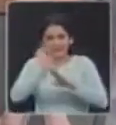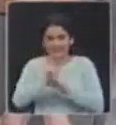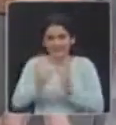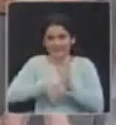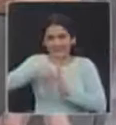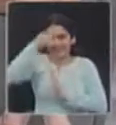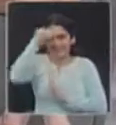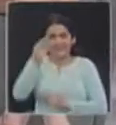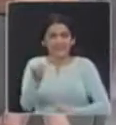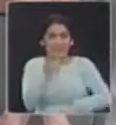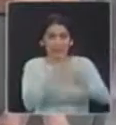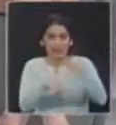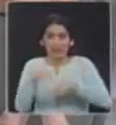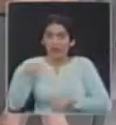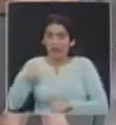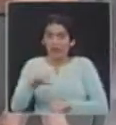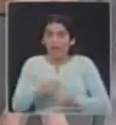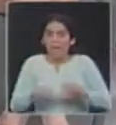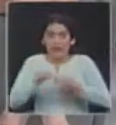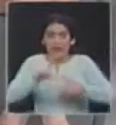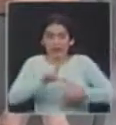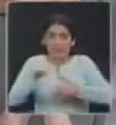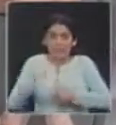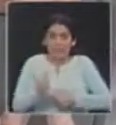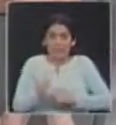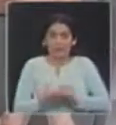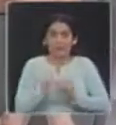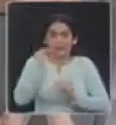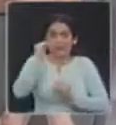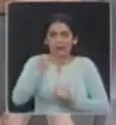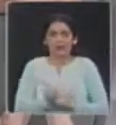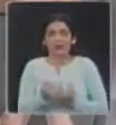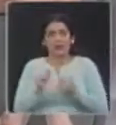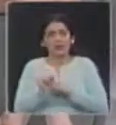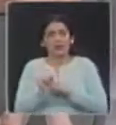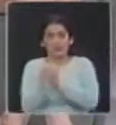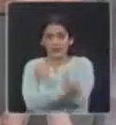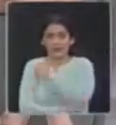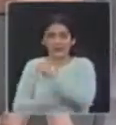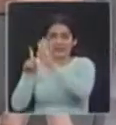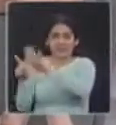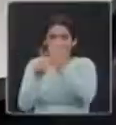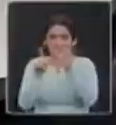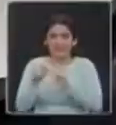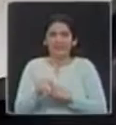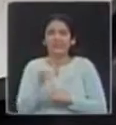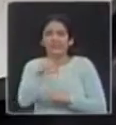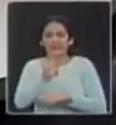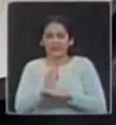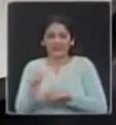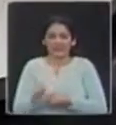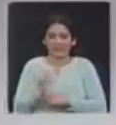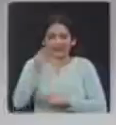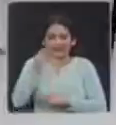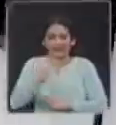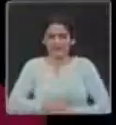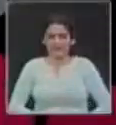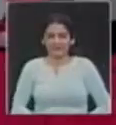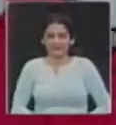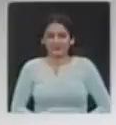más alta en la región y el segundo entre los 66 países participantes. Tenemos un informe.